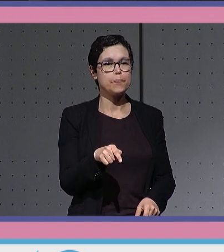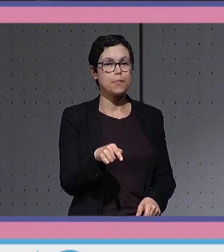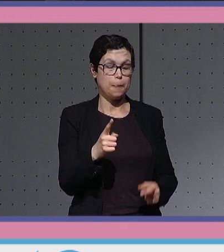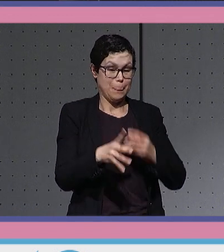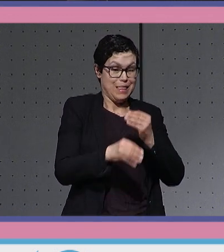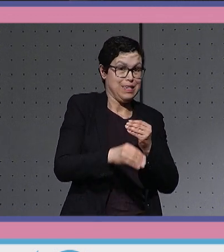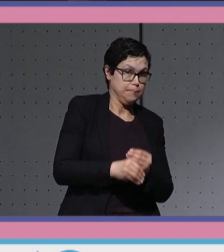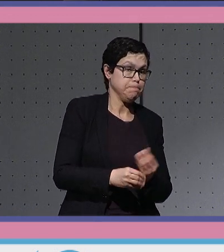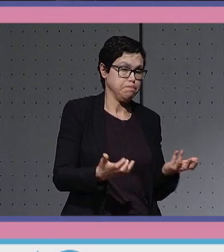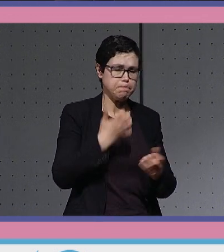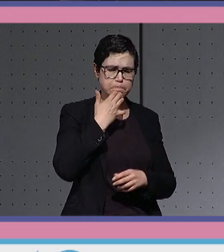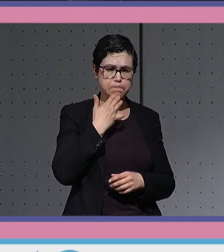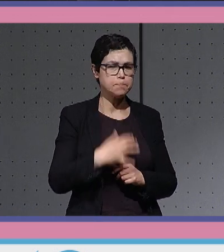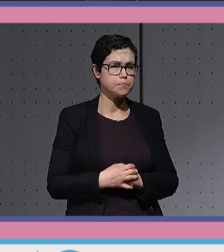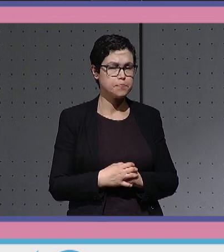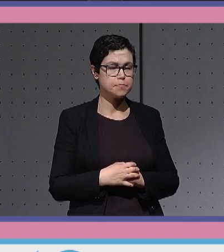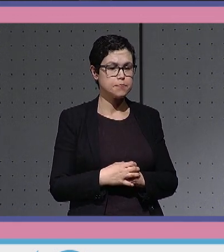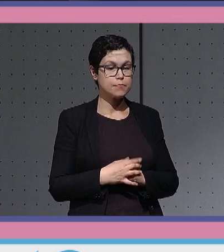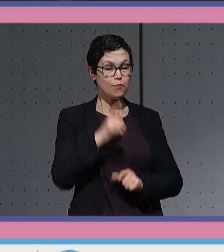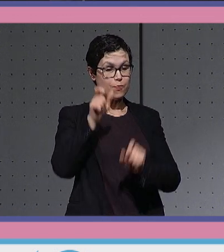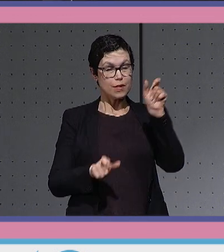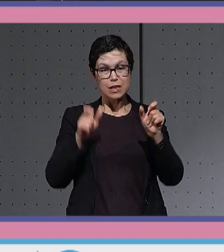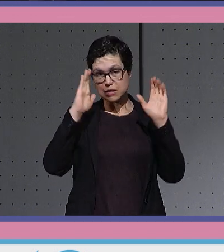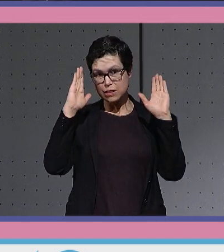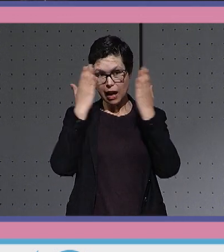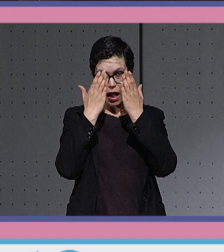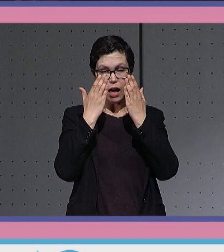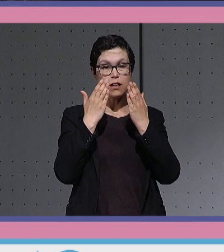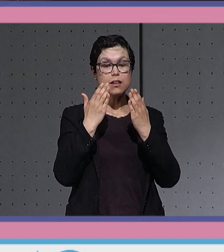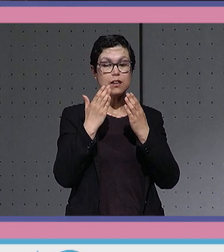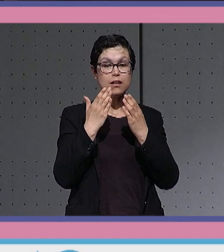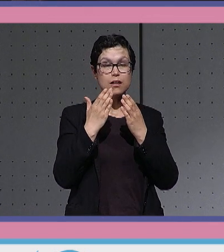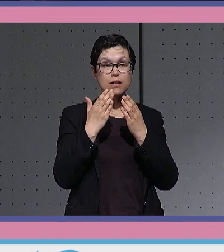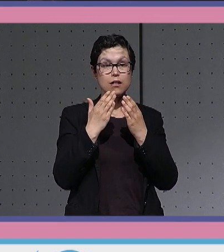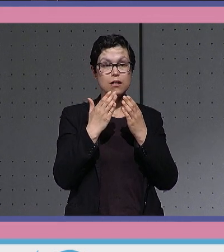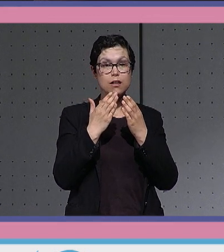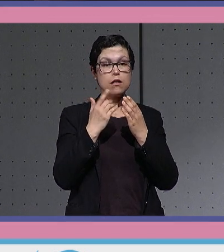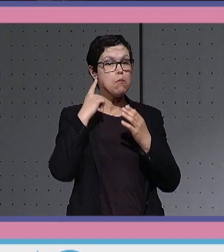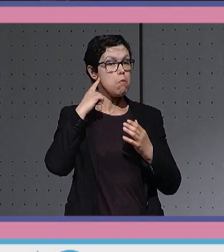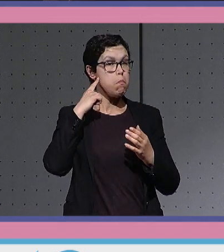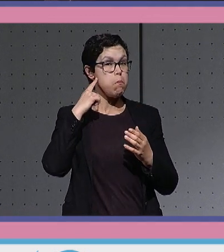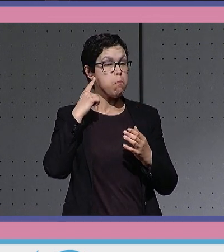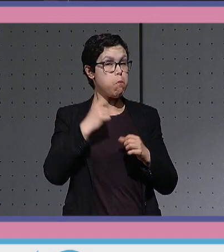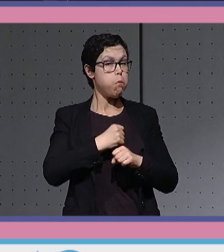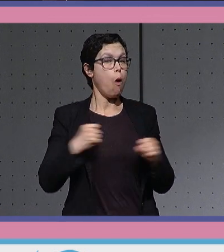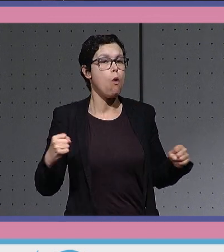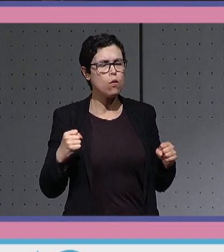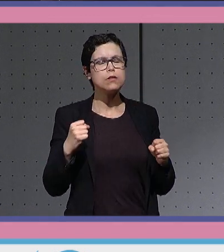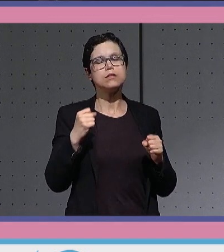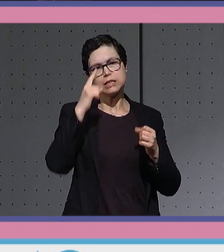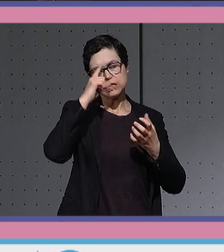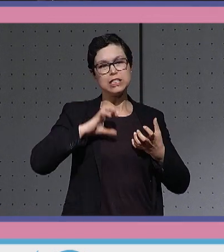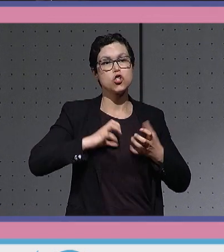que ocurren. En las personas con TEA lo más habitual cuando aparece psicosis es que las dificultades tengan que ver sobre todo con